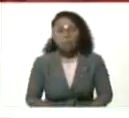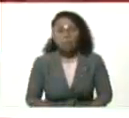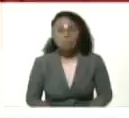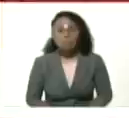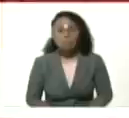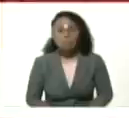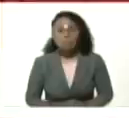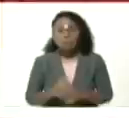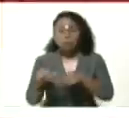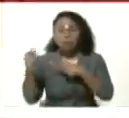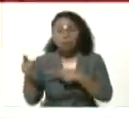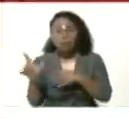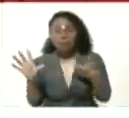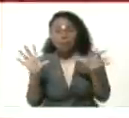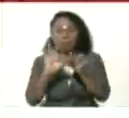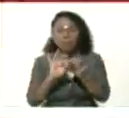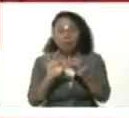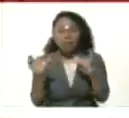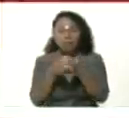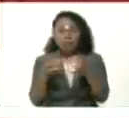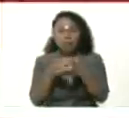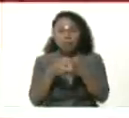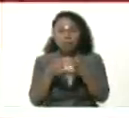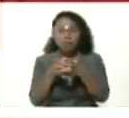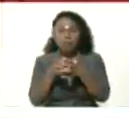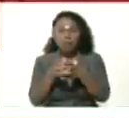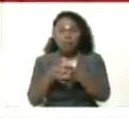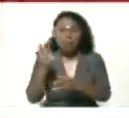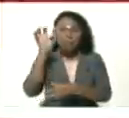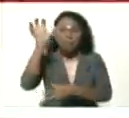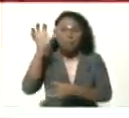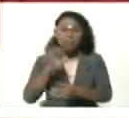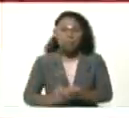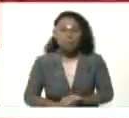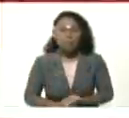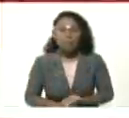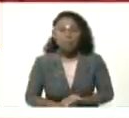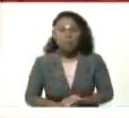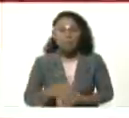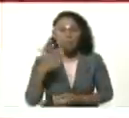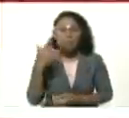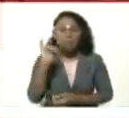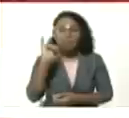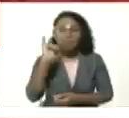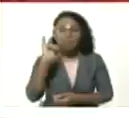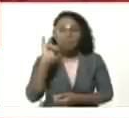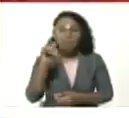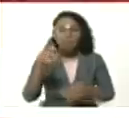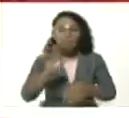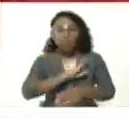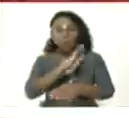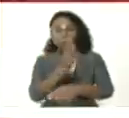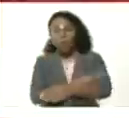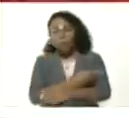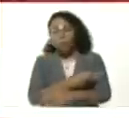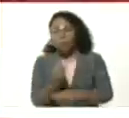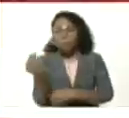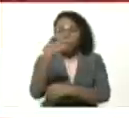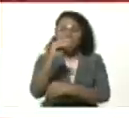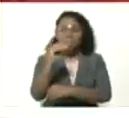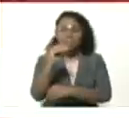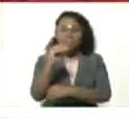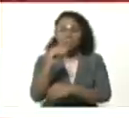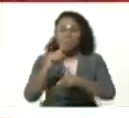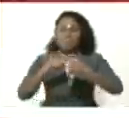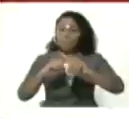El resto tenemos las alianzas del gran polo patriótico, tenemos una fortaleza adicional. Pero